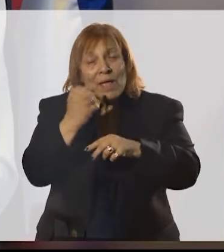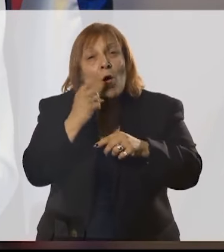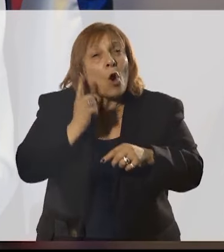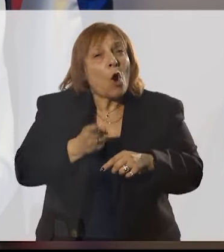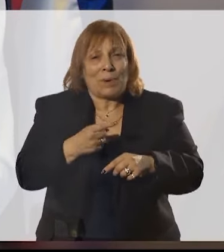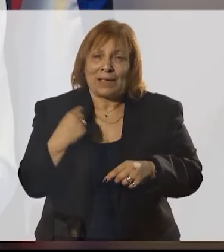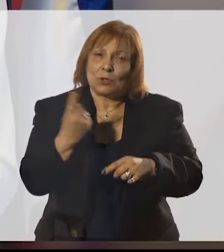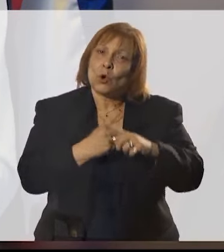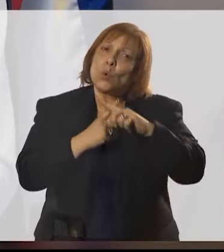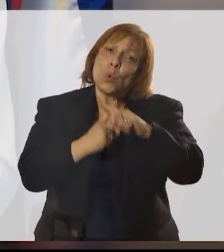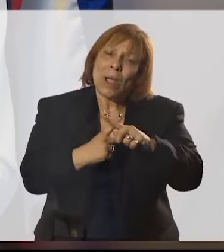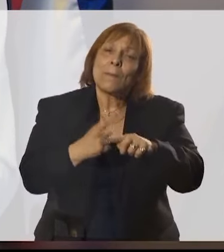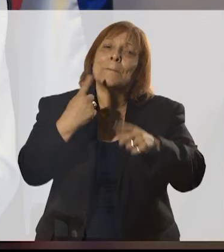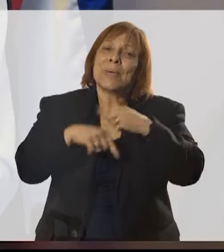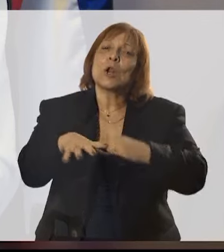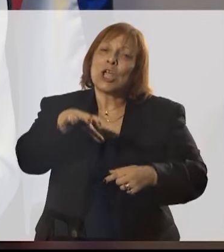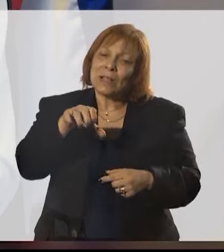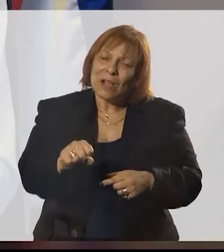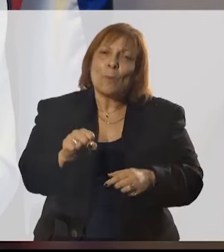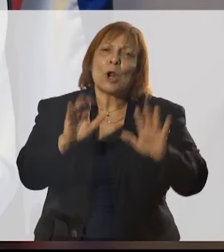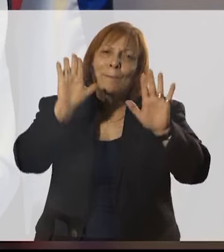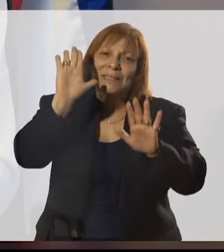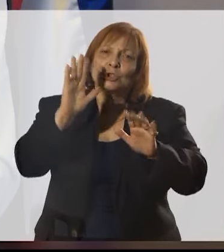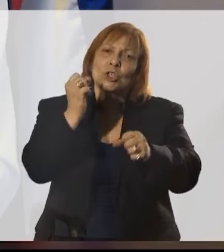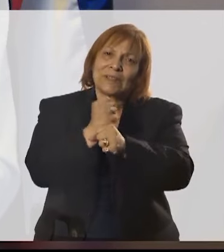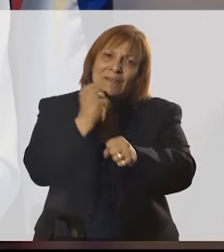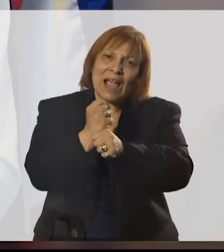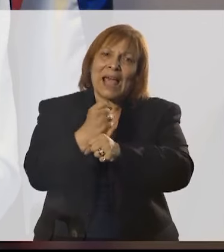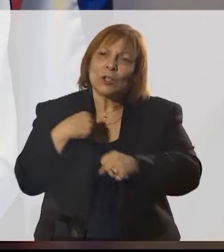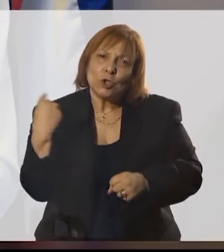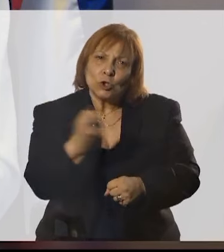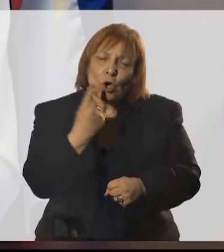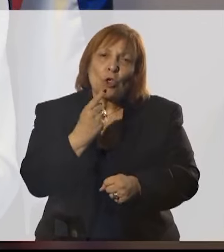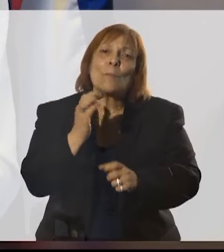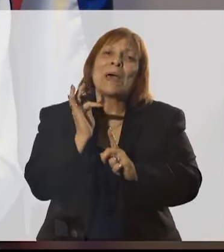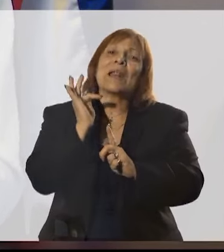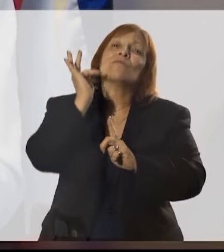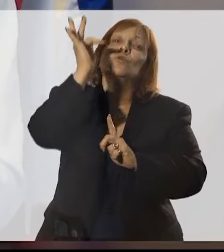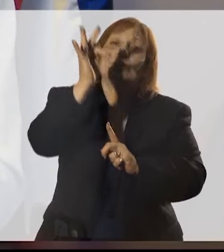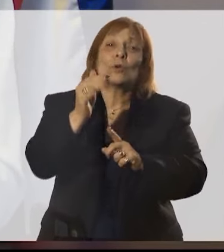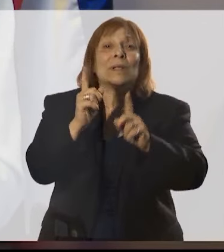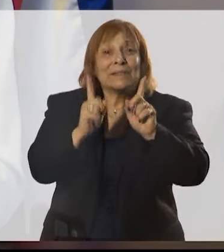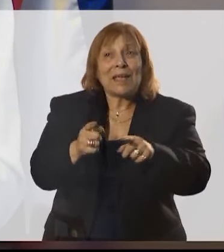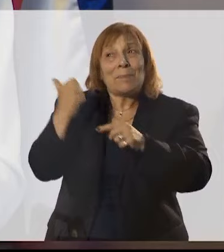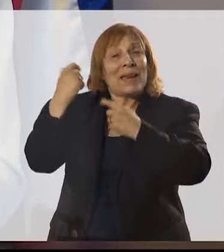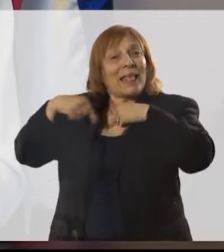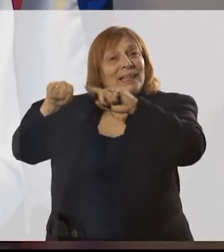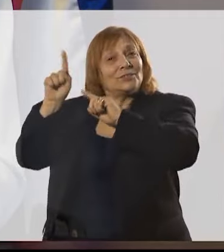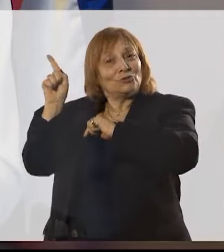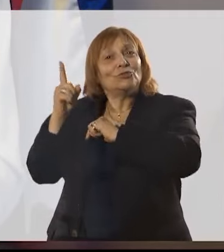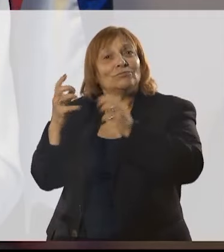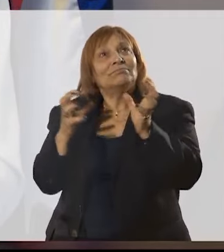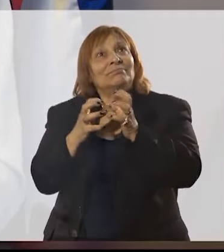obligación de nunca más compromiso de trabajar por un Porvenir mejor Que también ellos